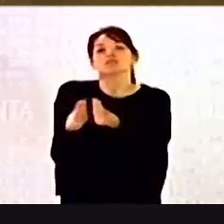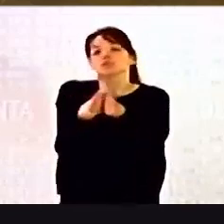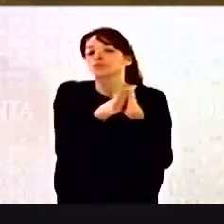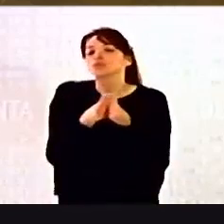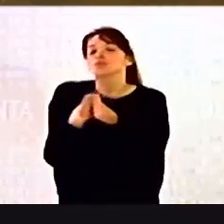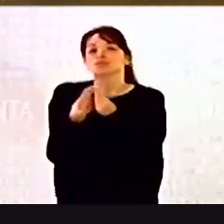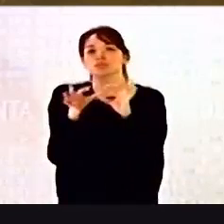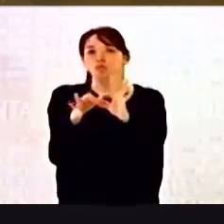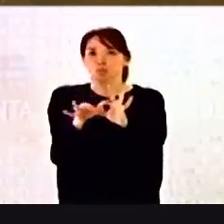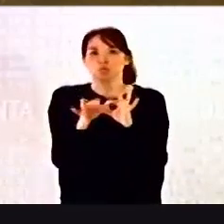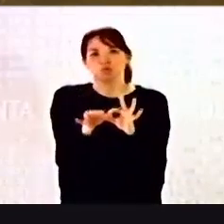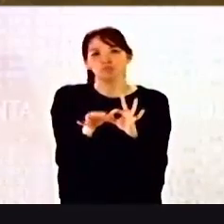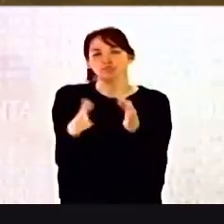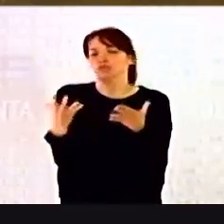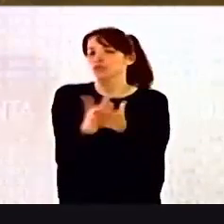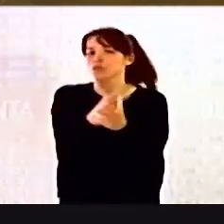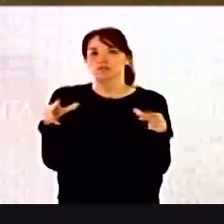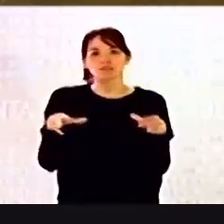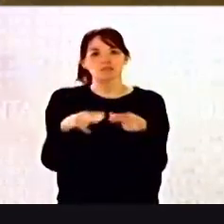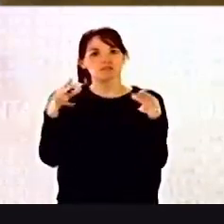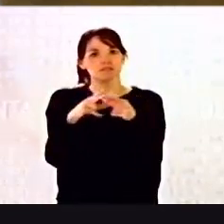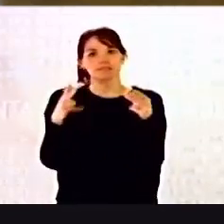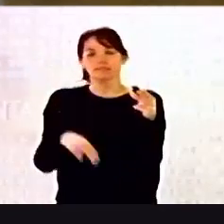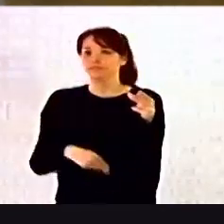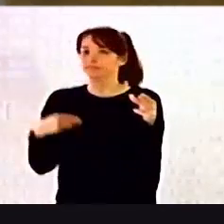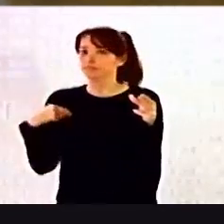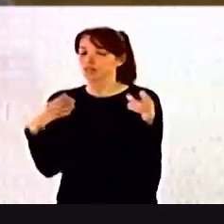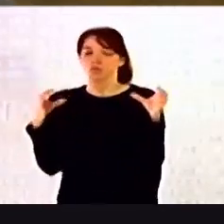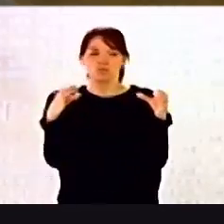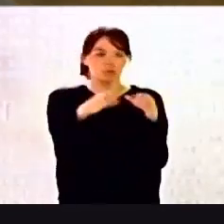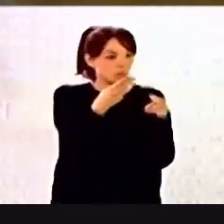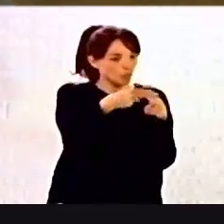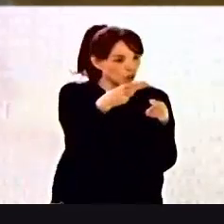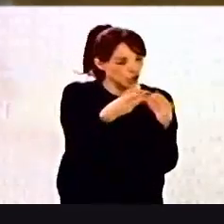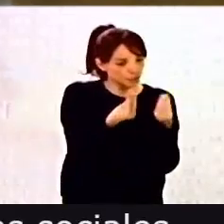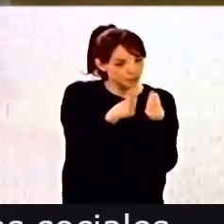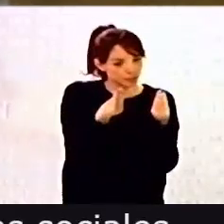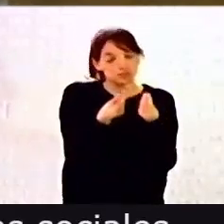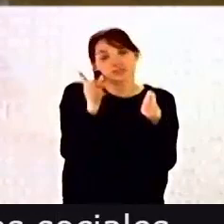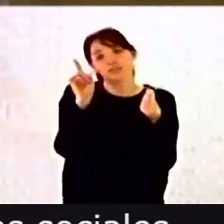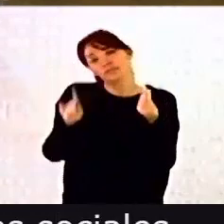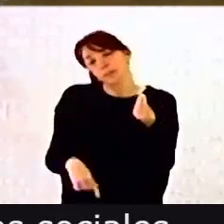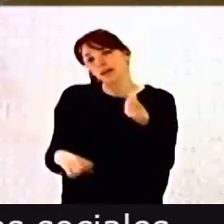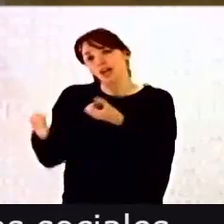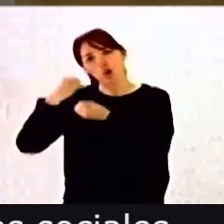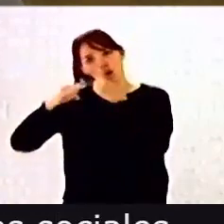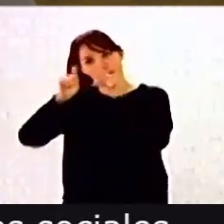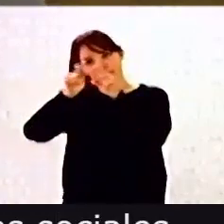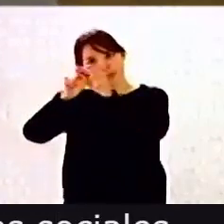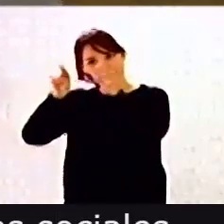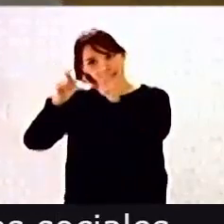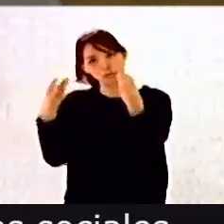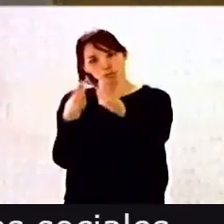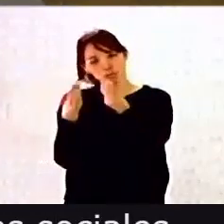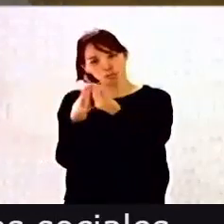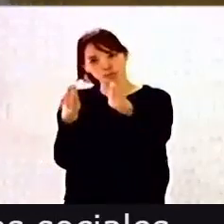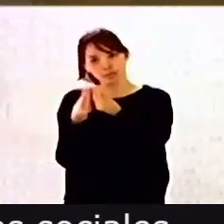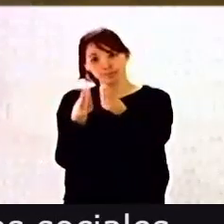fuerzas sociales, de todas las fuerzas políticas, de todas las fuerzas económicas.